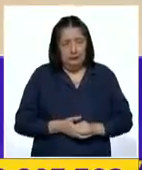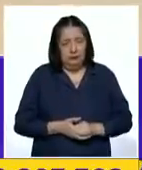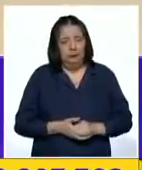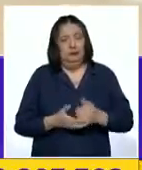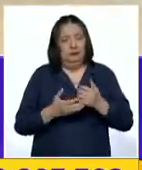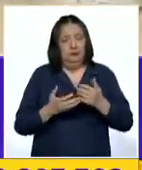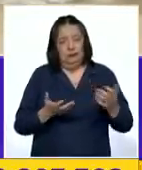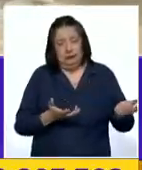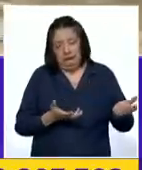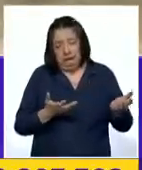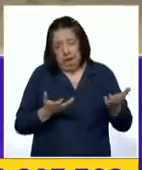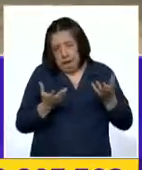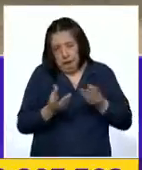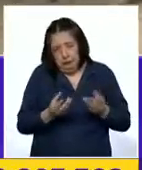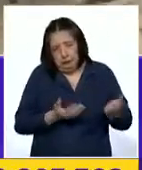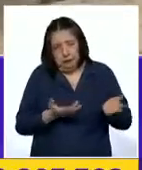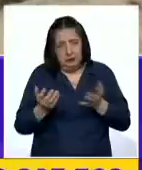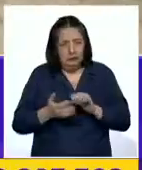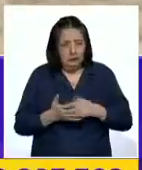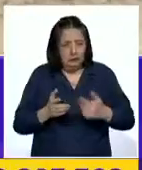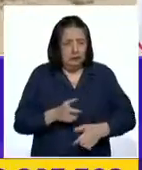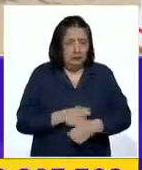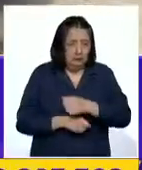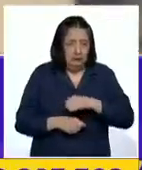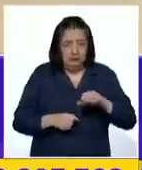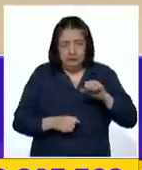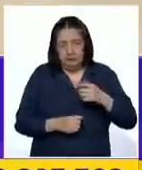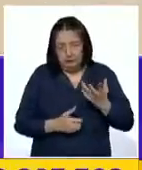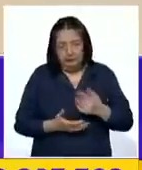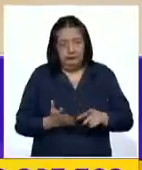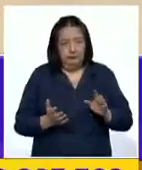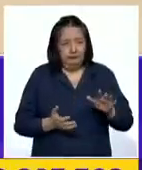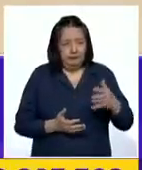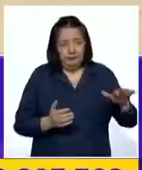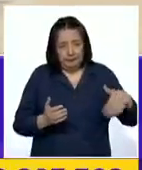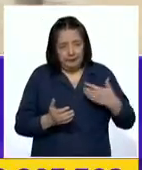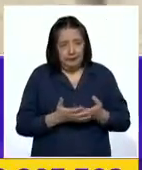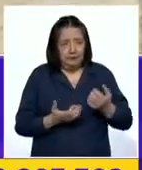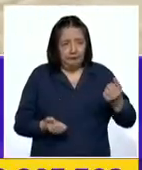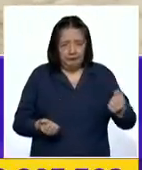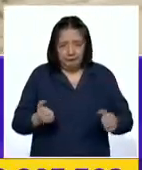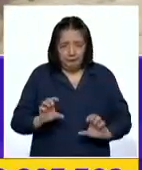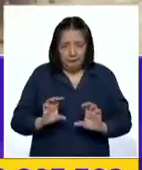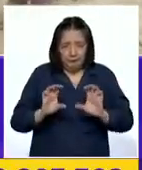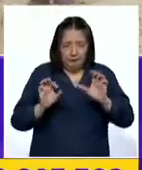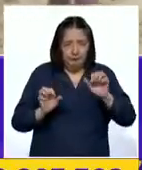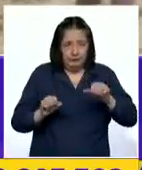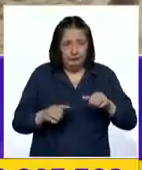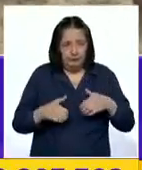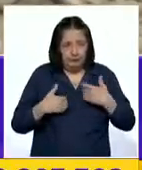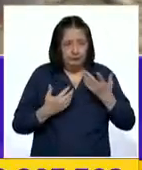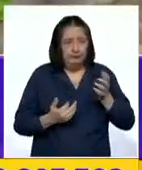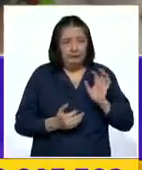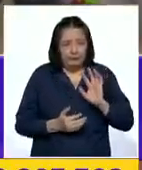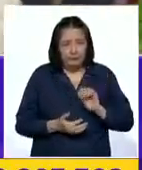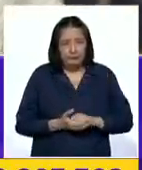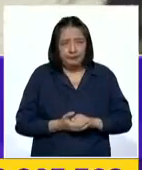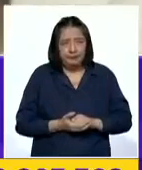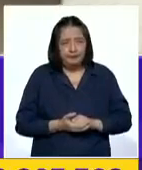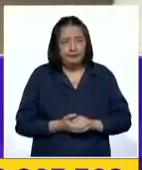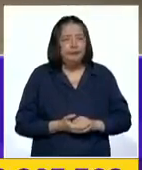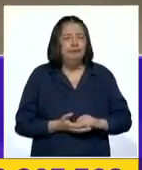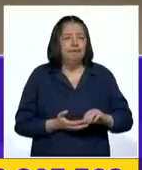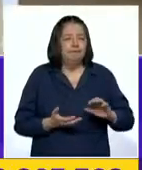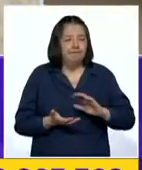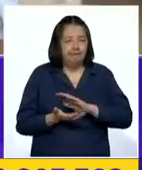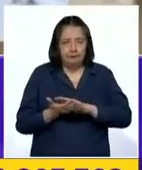traído, pero siquiera ya los esfuerzos se sienten en esta zona donde también han llegado maquinaria pesada para poder de alguna manera despejar esta